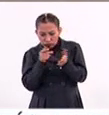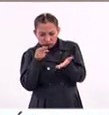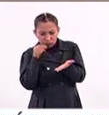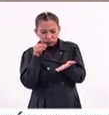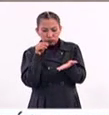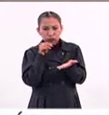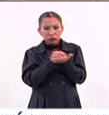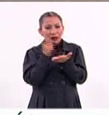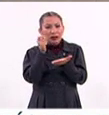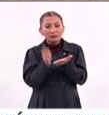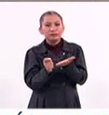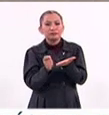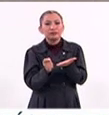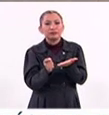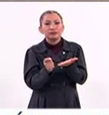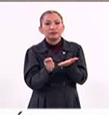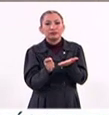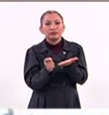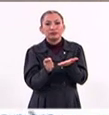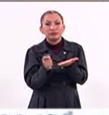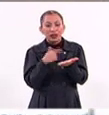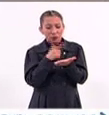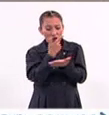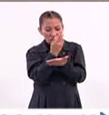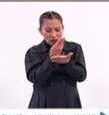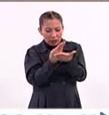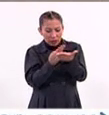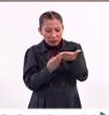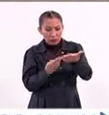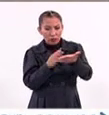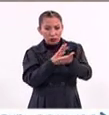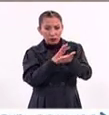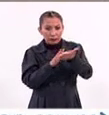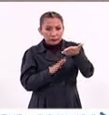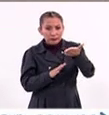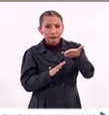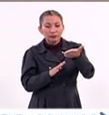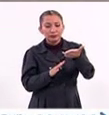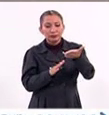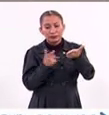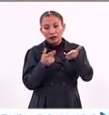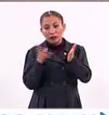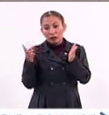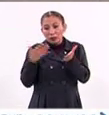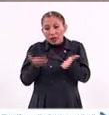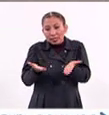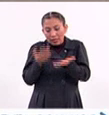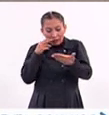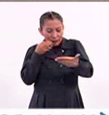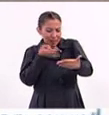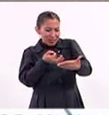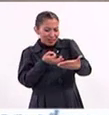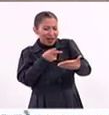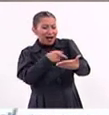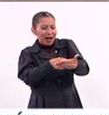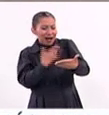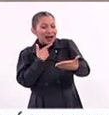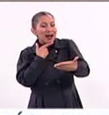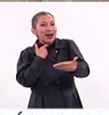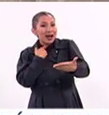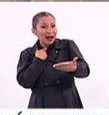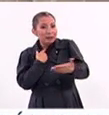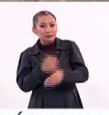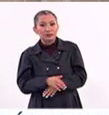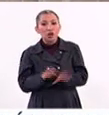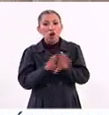que representa, que se puede representar en la gráfica y que pues inducen a ese erotismo,